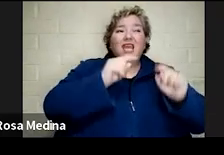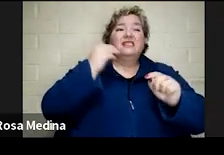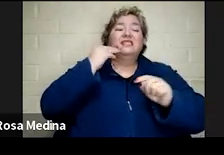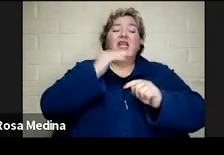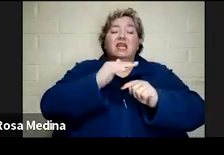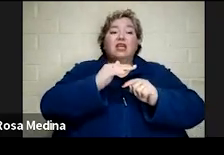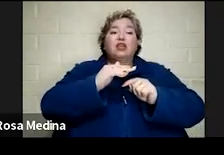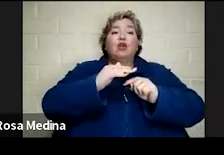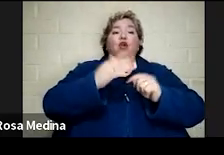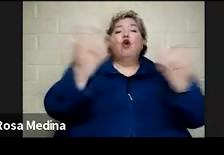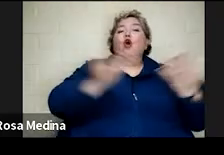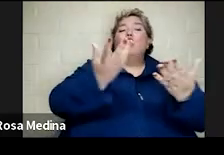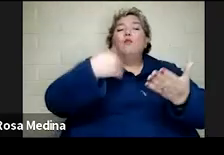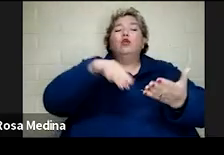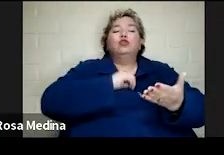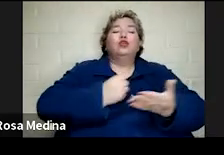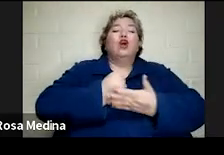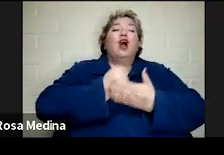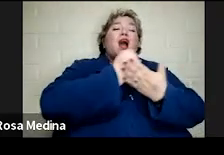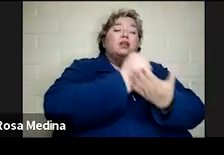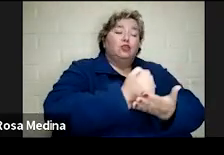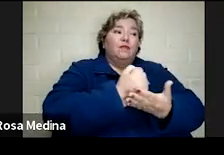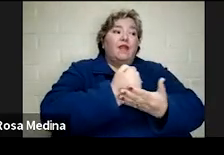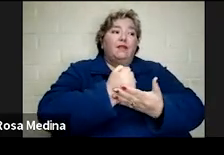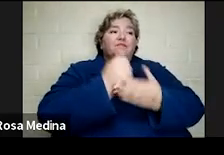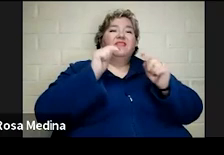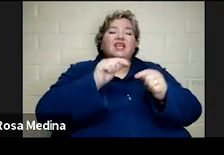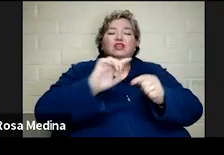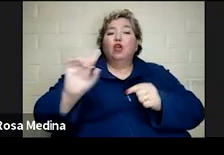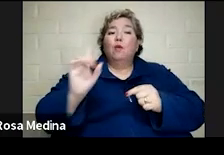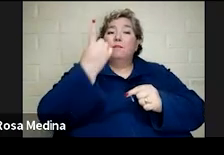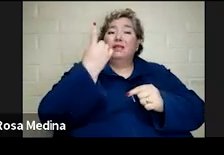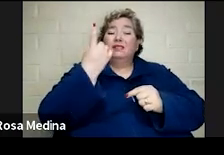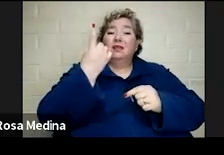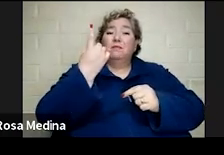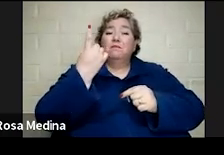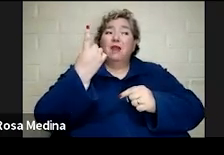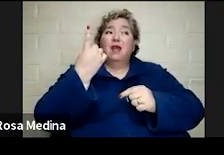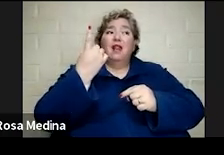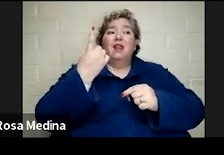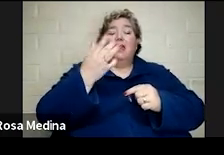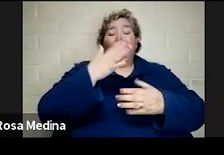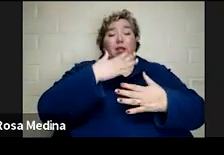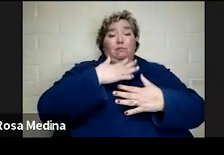y cómo intervenir y cómo ayudarlo. Y por eso lo principal de una evaluación neuropsicológica, a mi parecer,